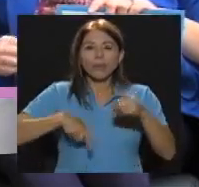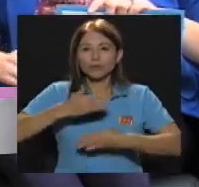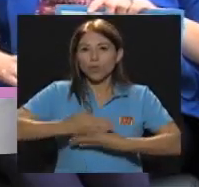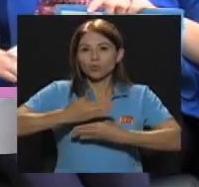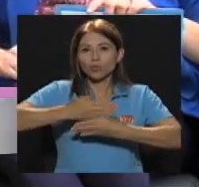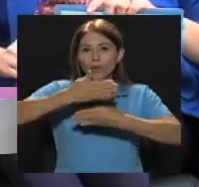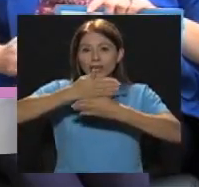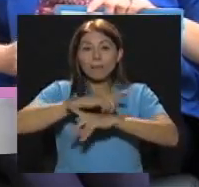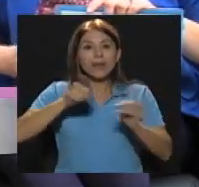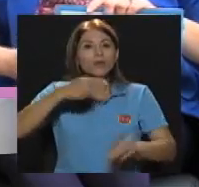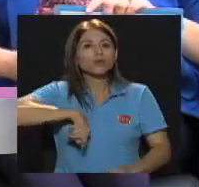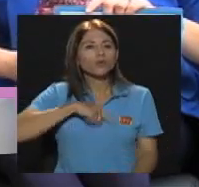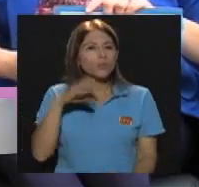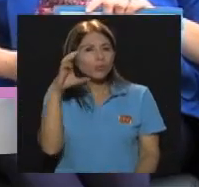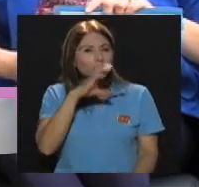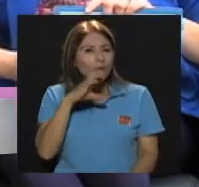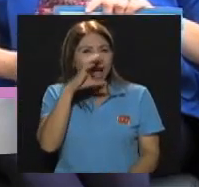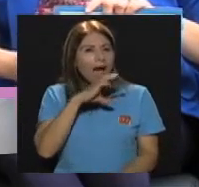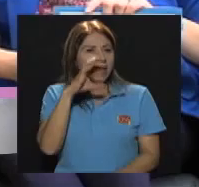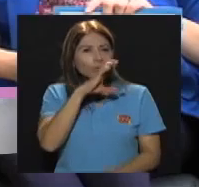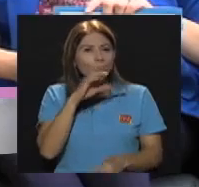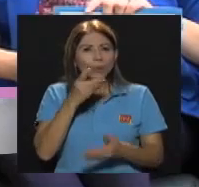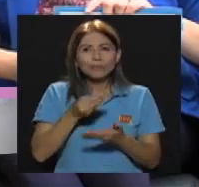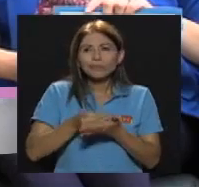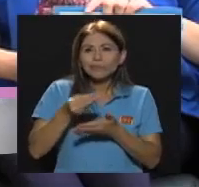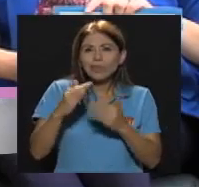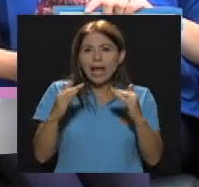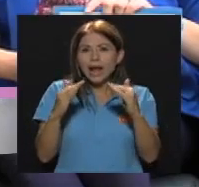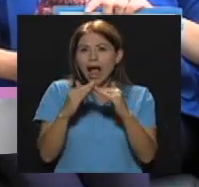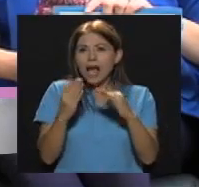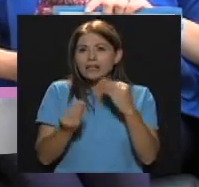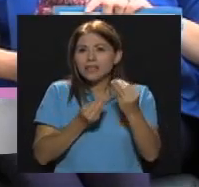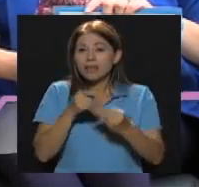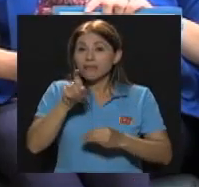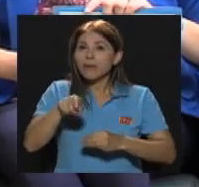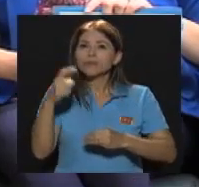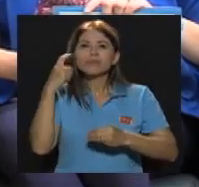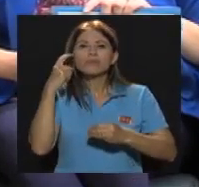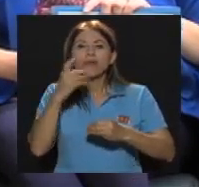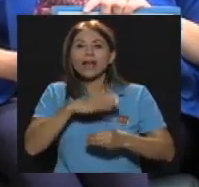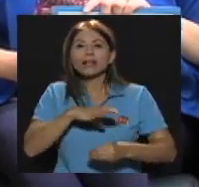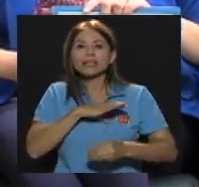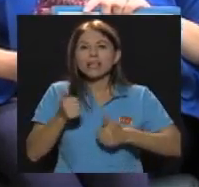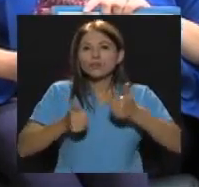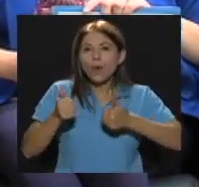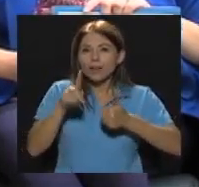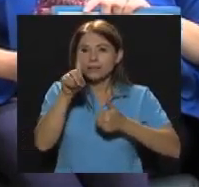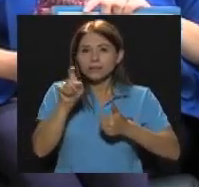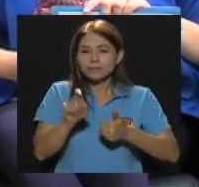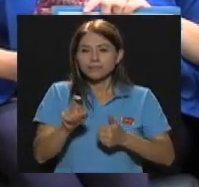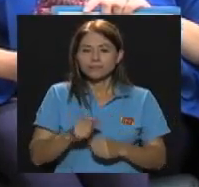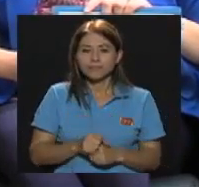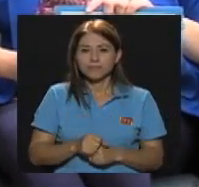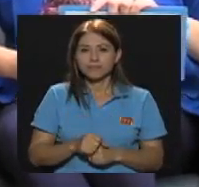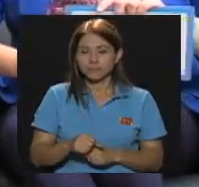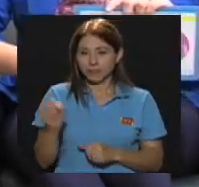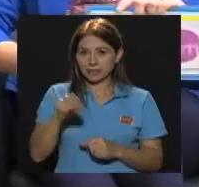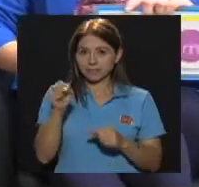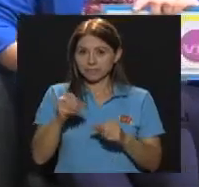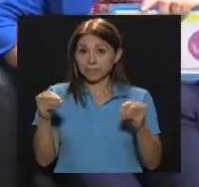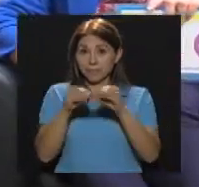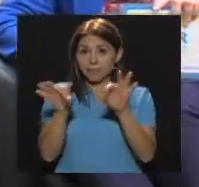andamos buscando una casa, uh-huh. ¿Cuáles serían los detalles a tomar en cuenta? En términos generales. Sí, es importante, mire, lo